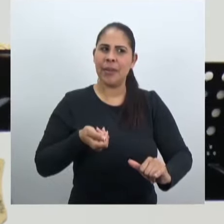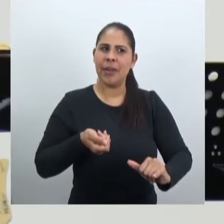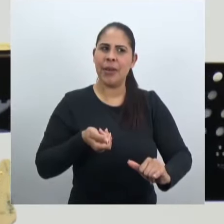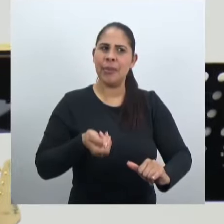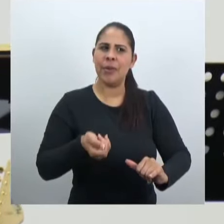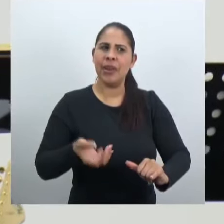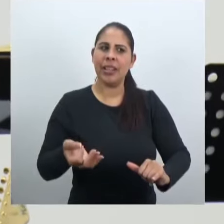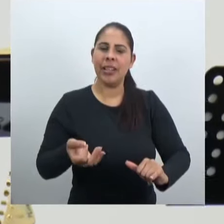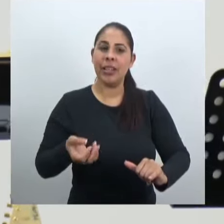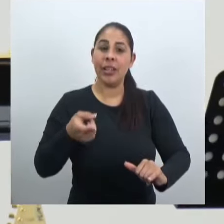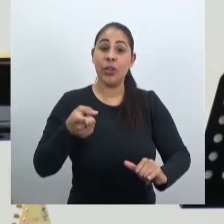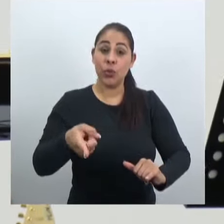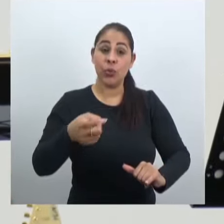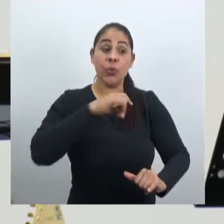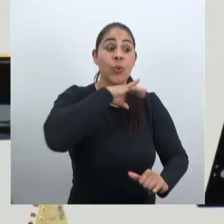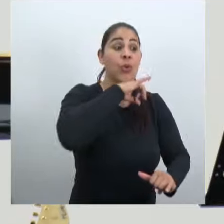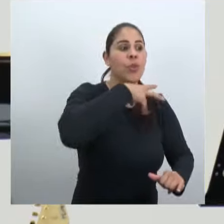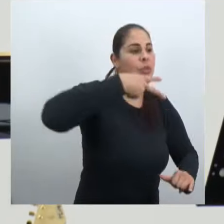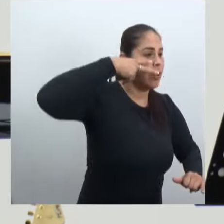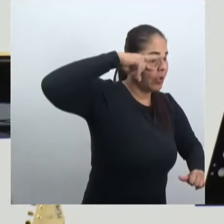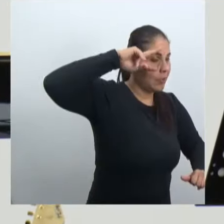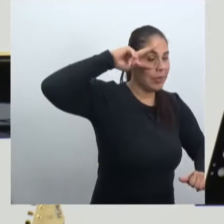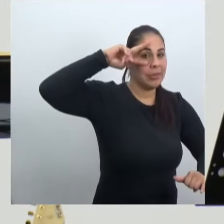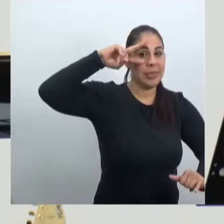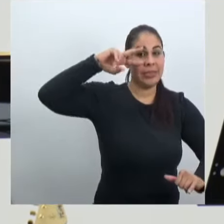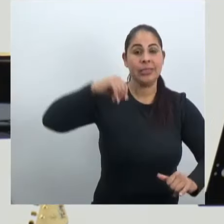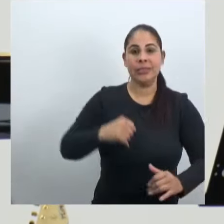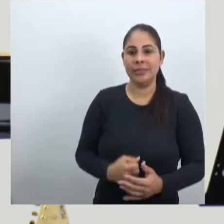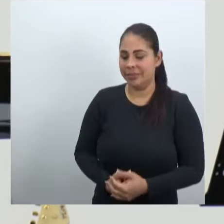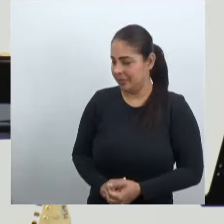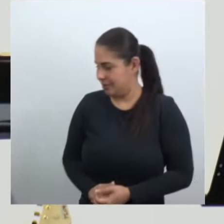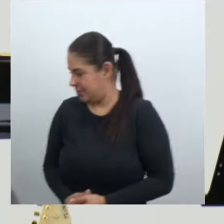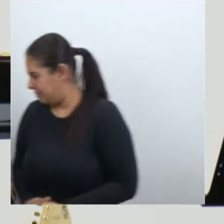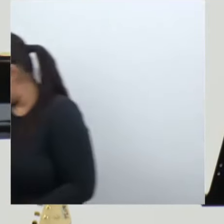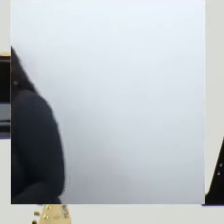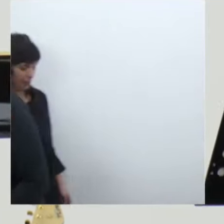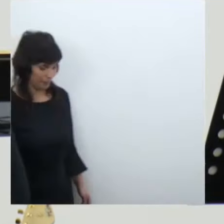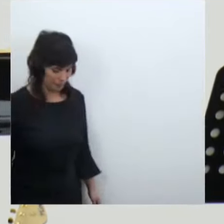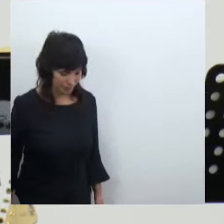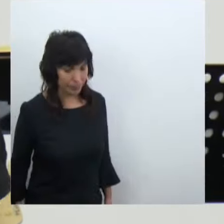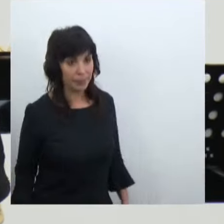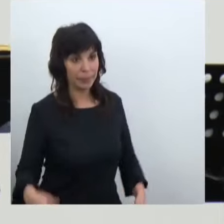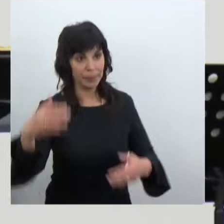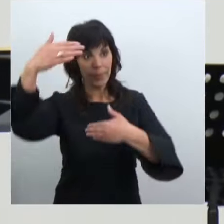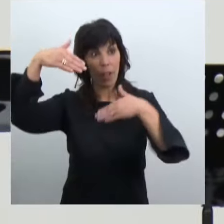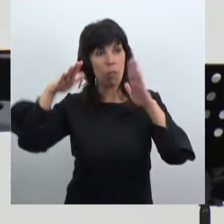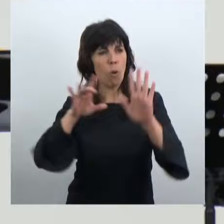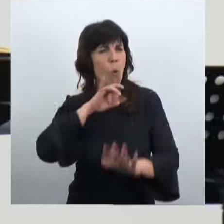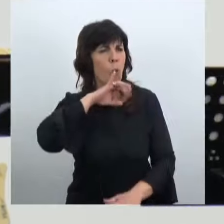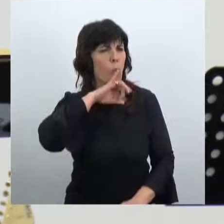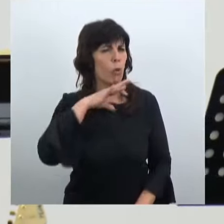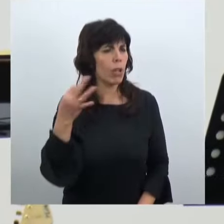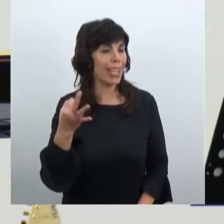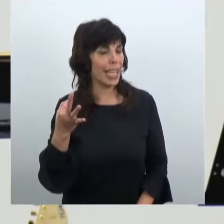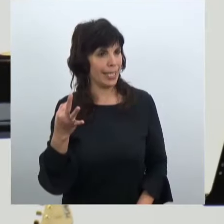gozo. Gozo significa, ¿estáis conmigo? Ahí atrás, ¿estáis conmigo? Atención lo que es gozo.